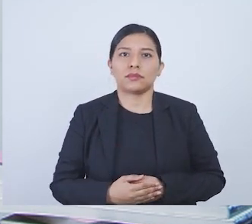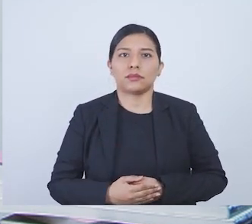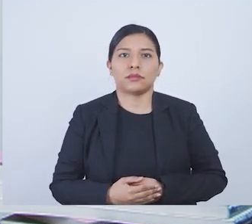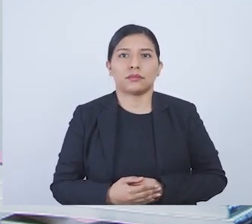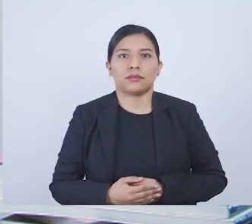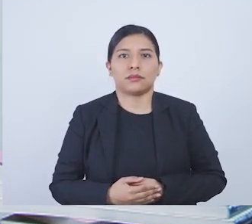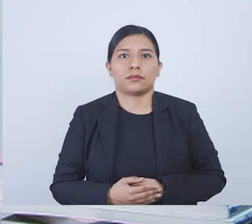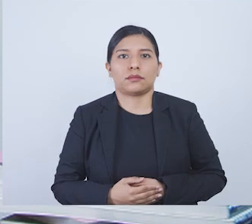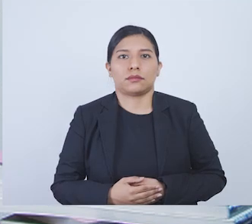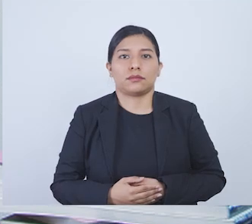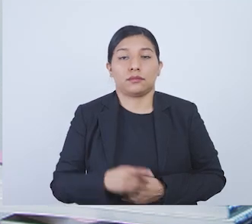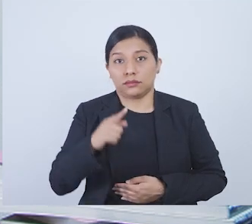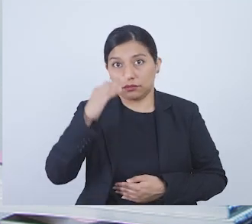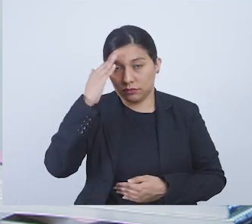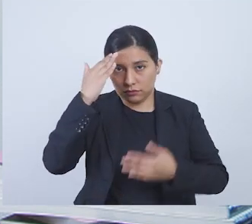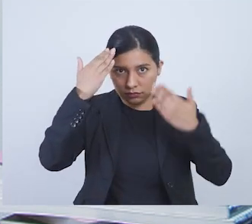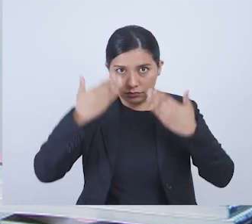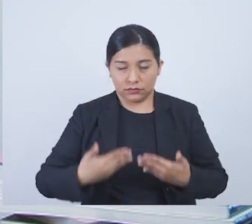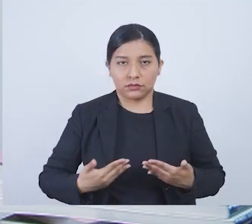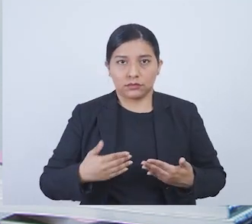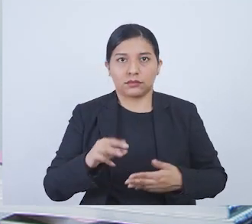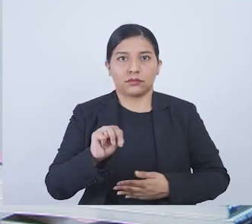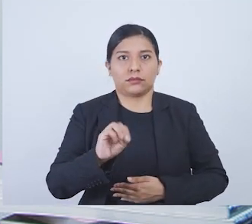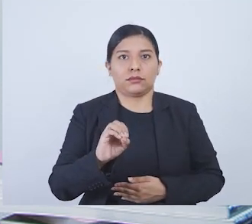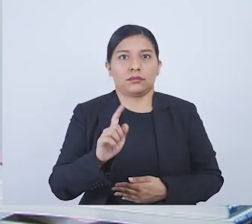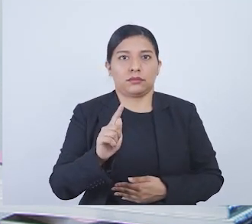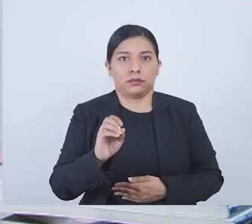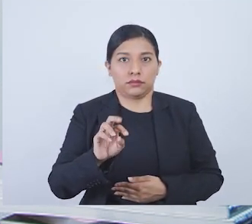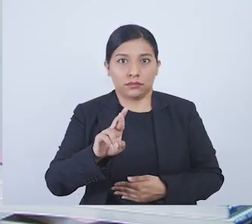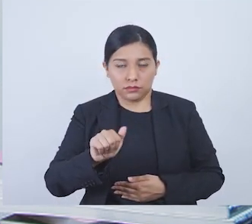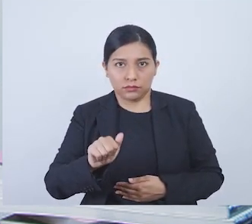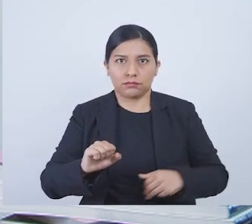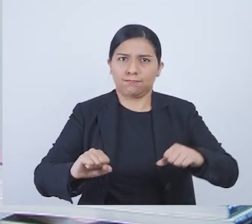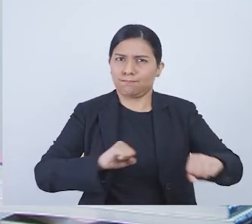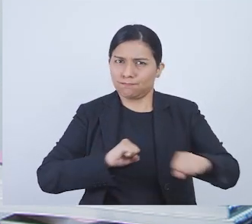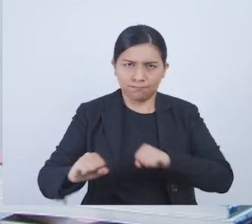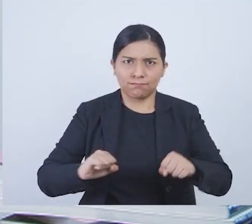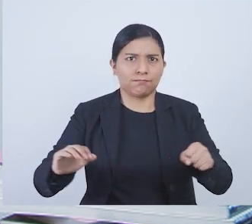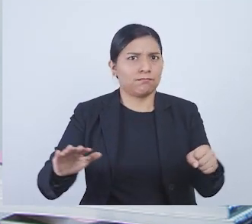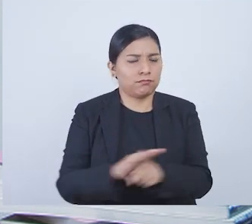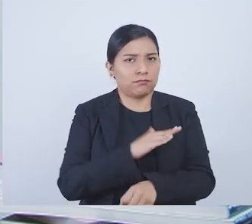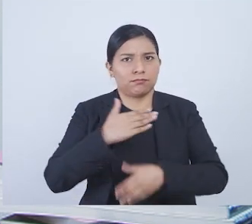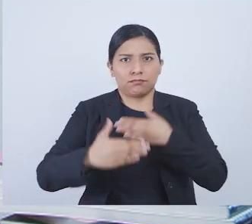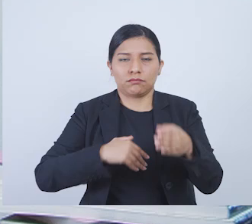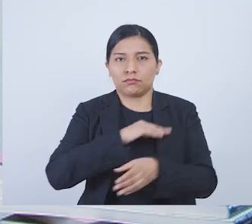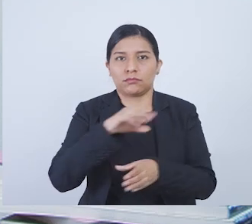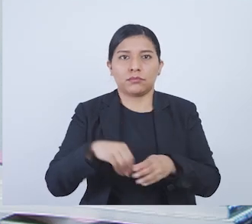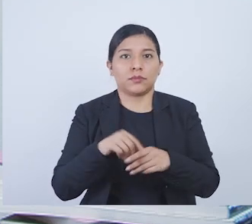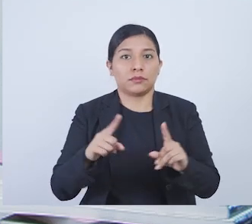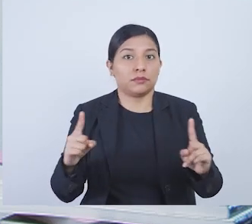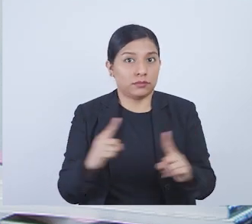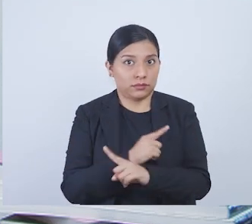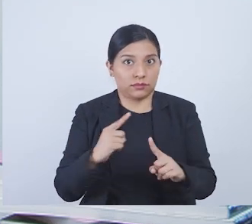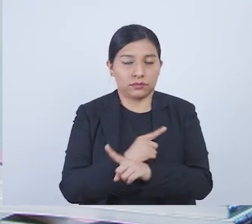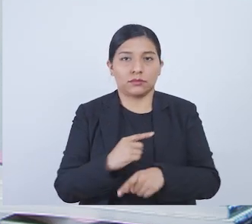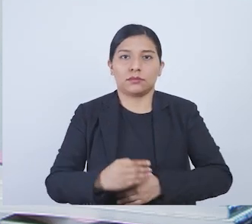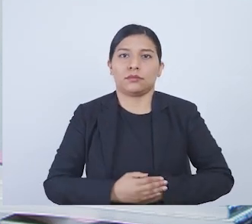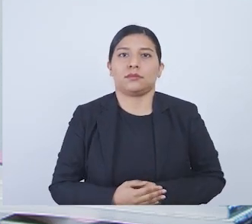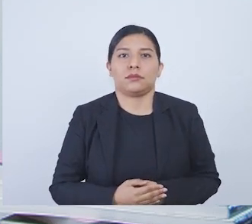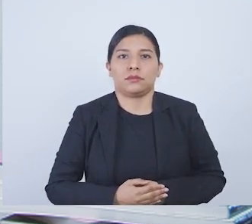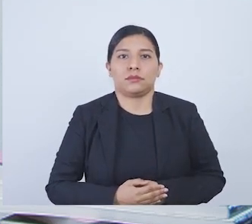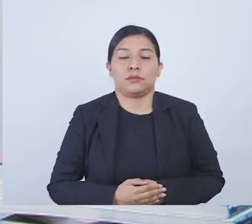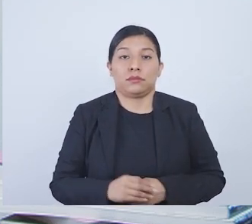proceso de ontogénesis motora, que la ontogénesis se refiere a todos los procesos de cambio que el ser humano vive a